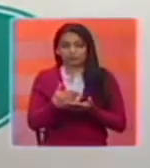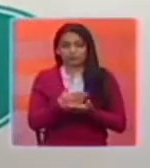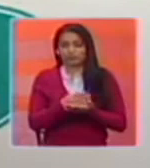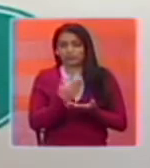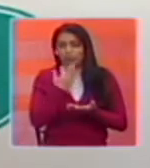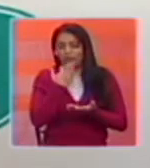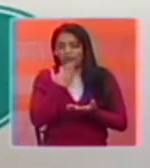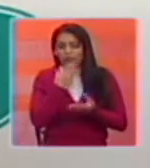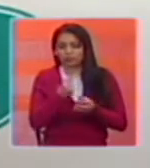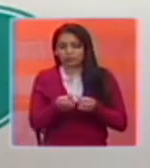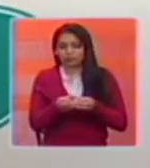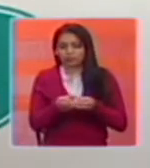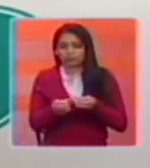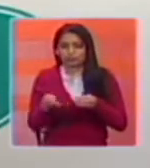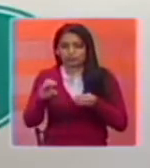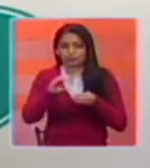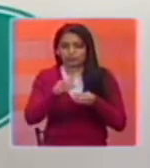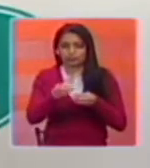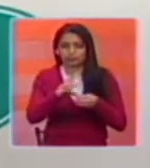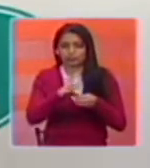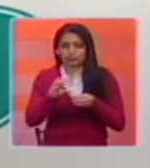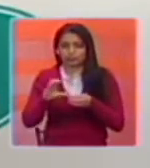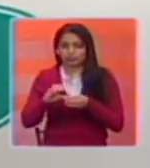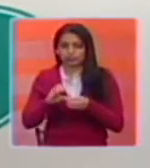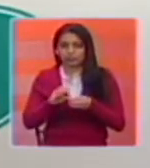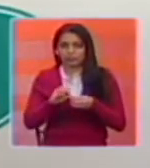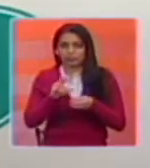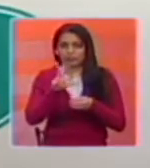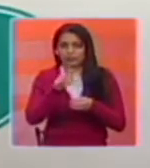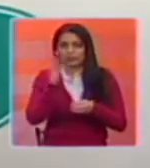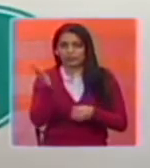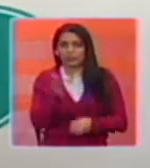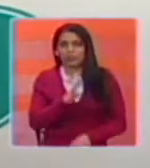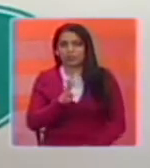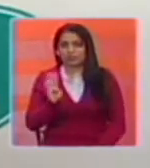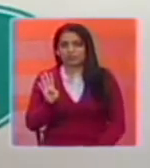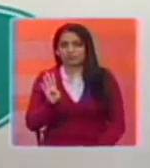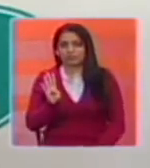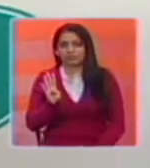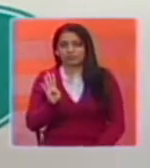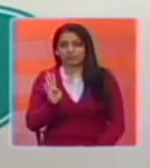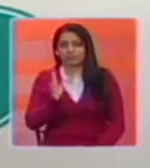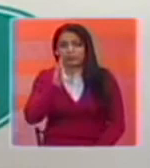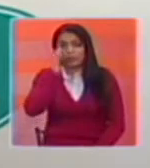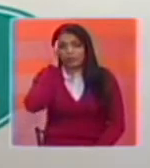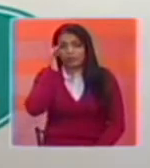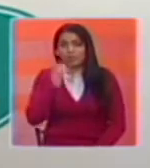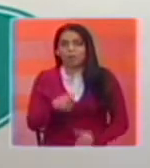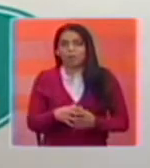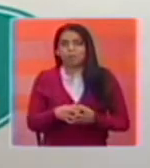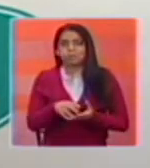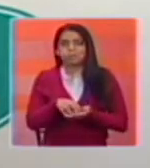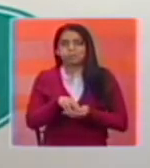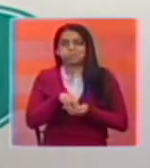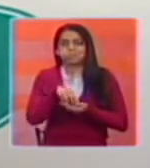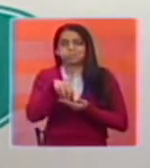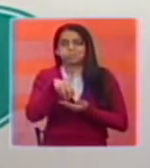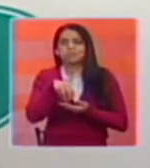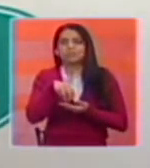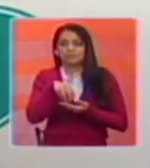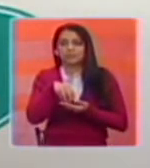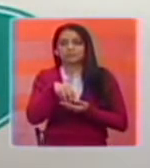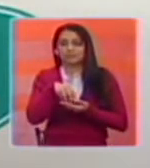rellena 3/4 el cupcake, porque se infla. No ponga la mitad porque